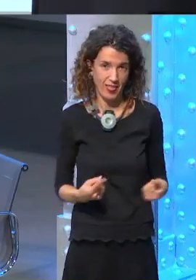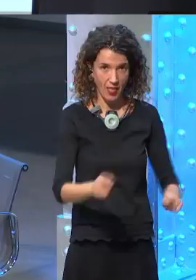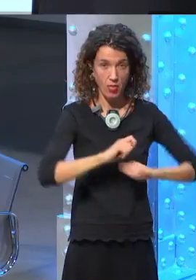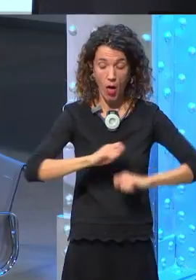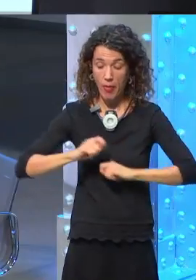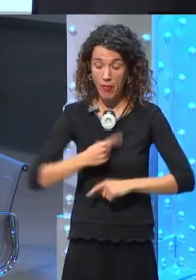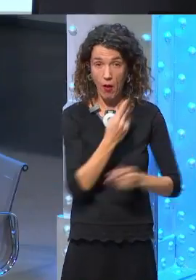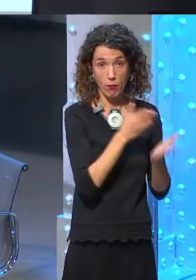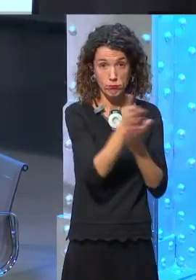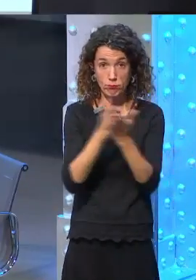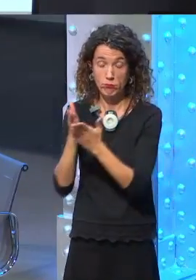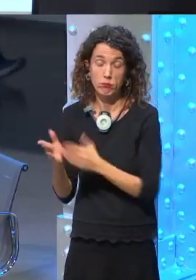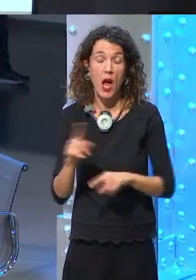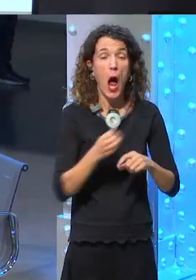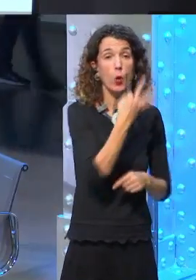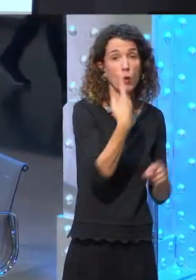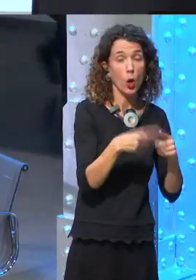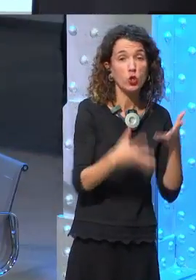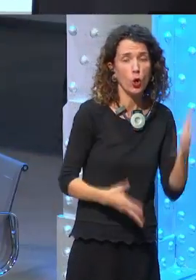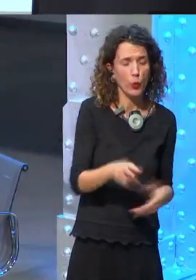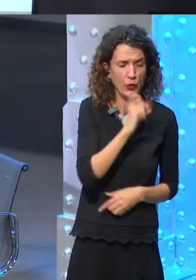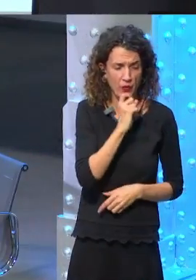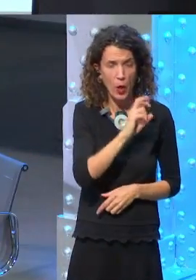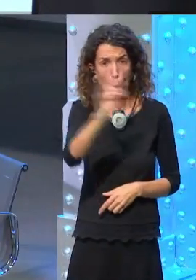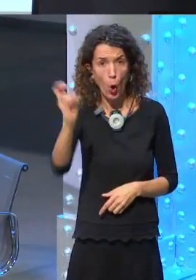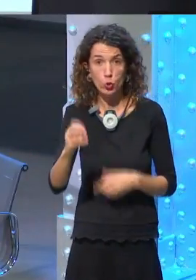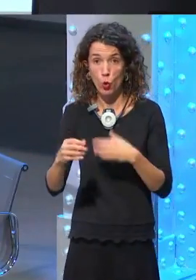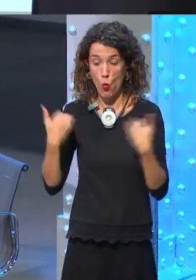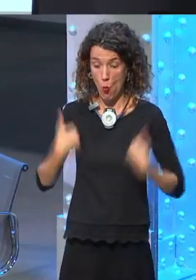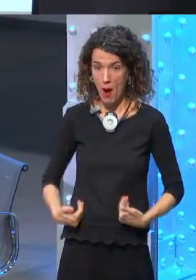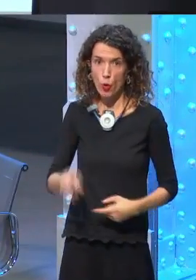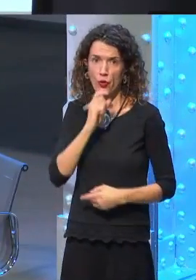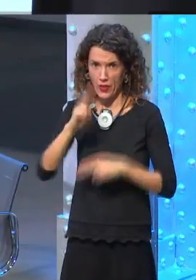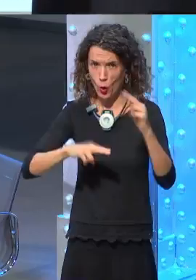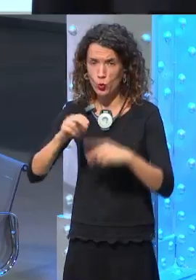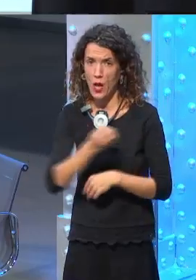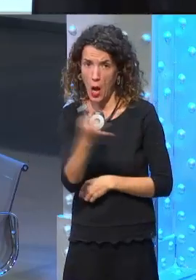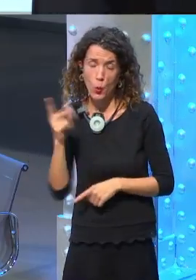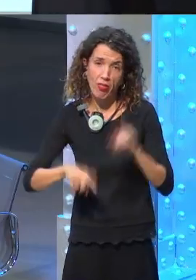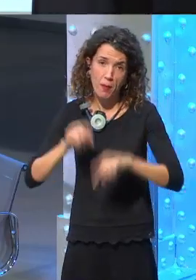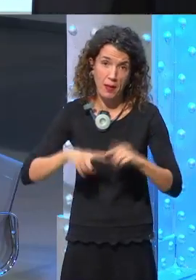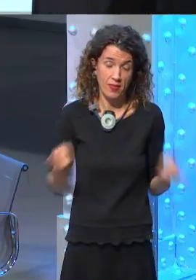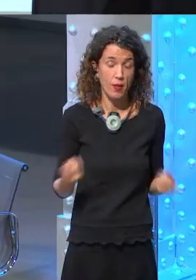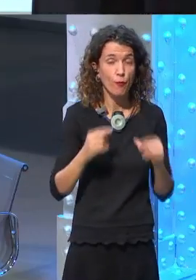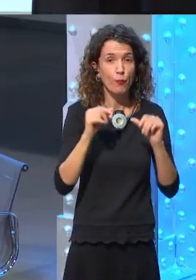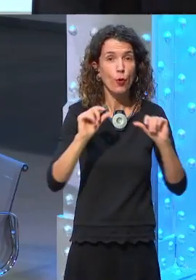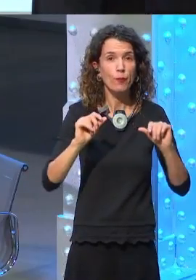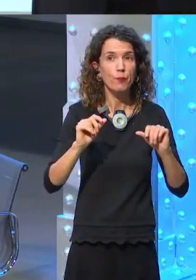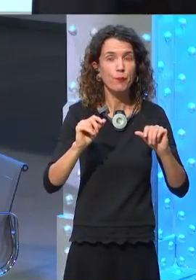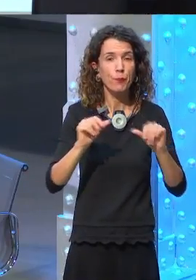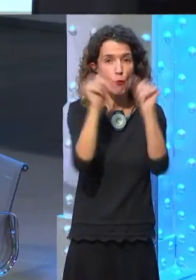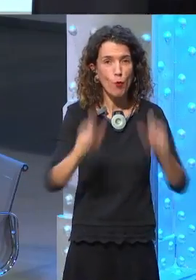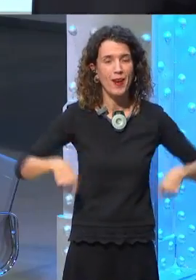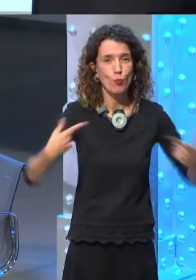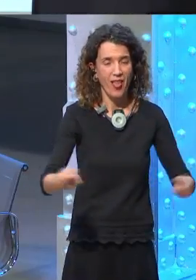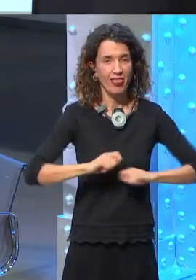Algunas cosas son difíciles para un robot y otras no, y lo mismo para un humano. Entonces esto de forma natural nos lleva a